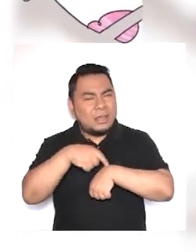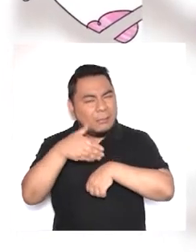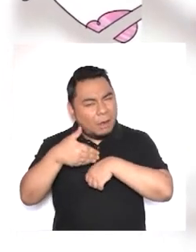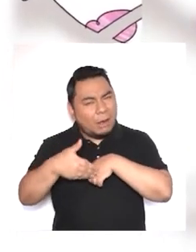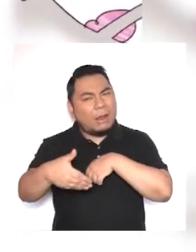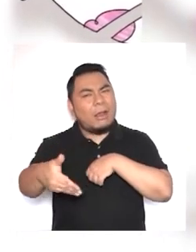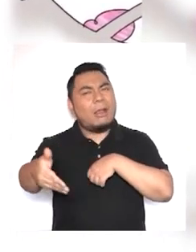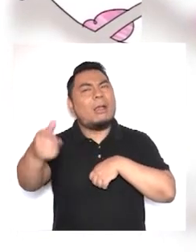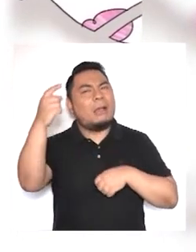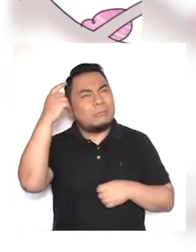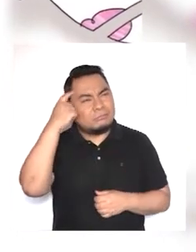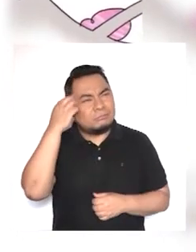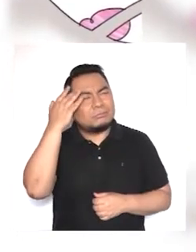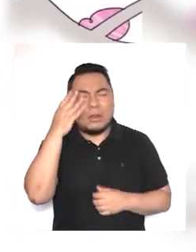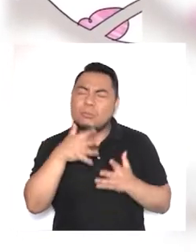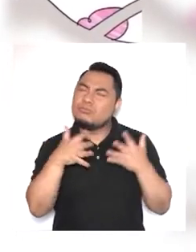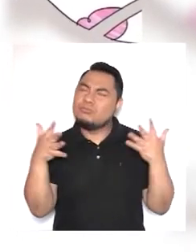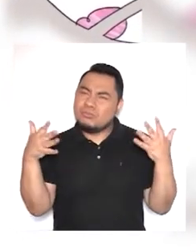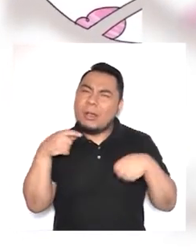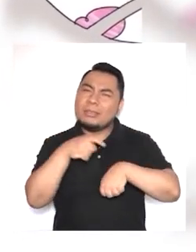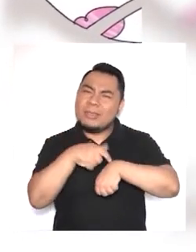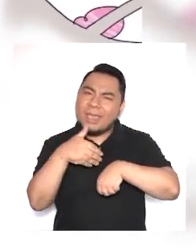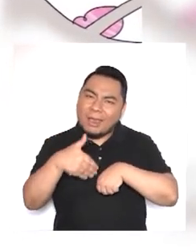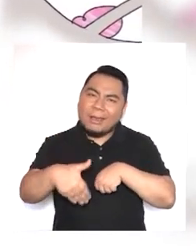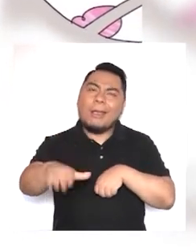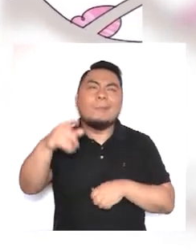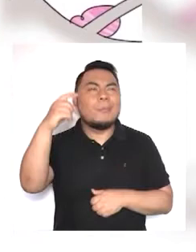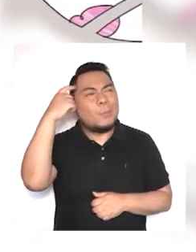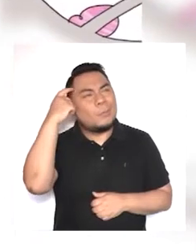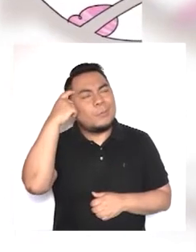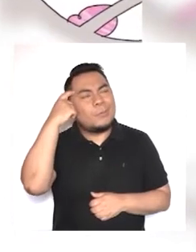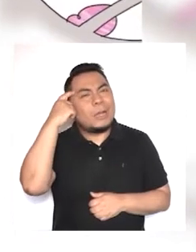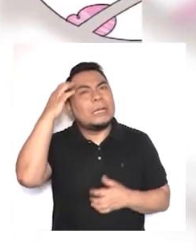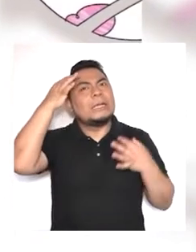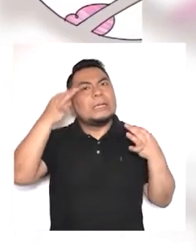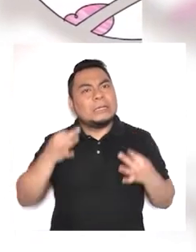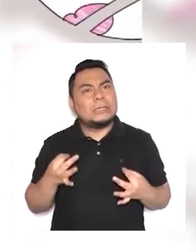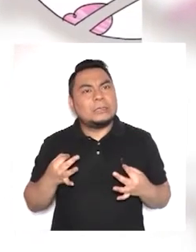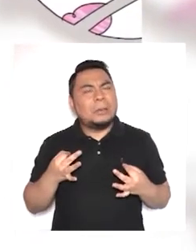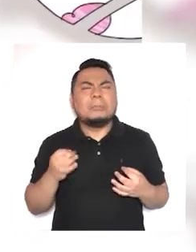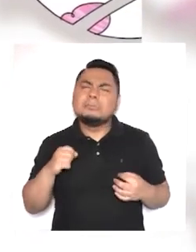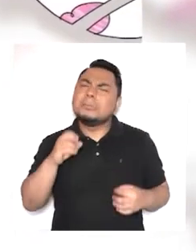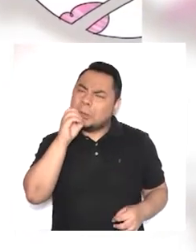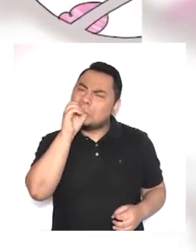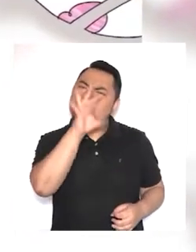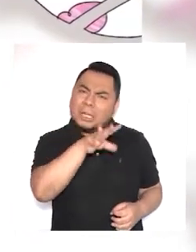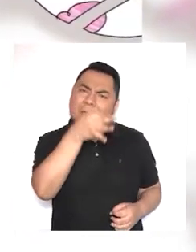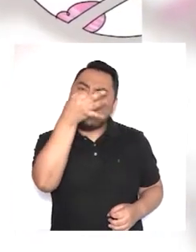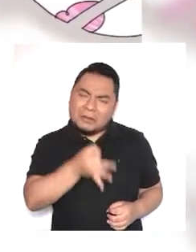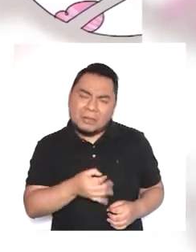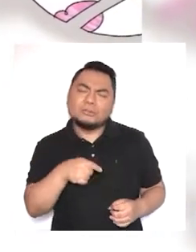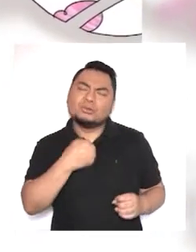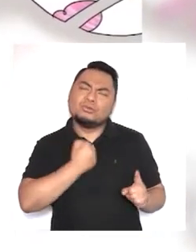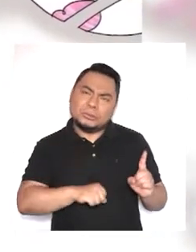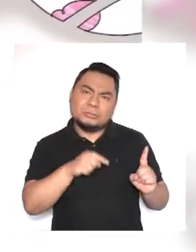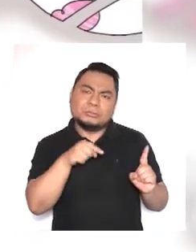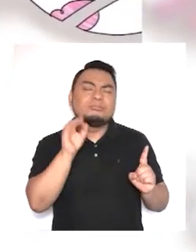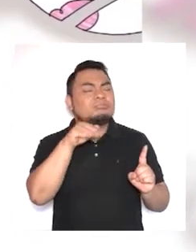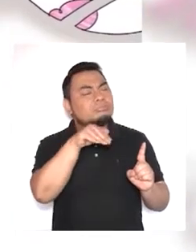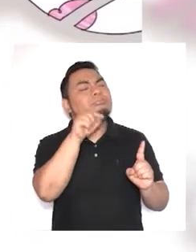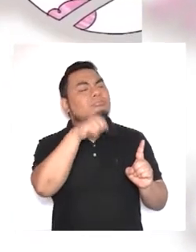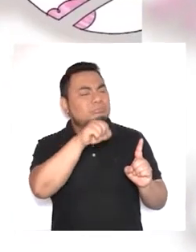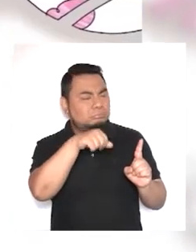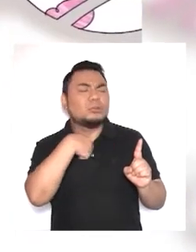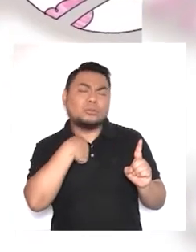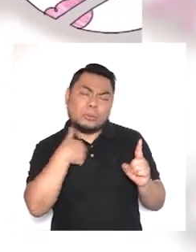Largo. Muy largo. Y decidió decir la verdad. Yo le tengo miedo